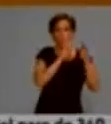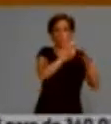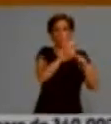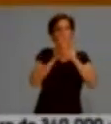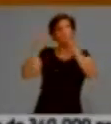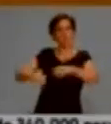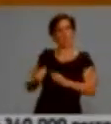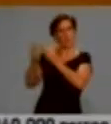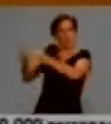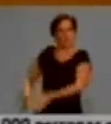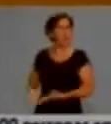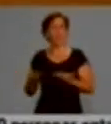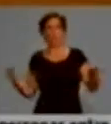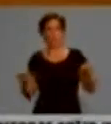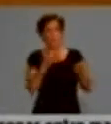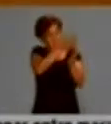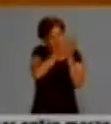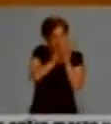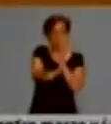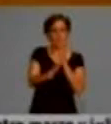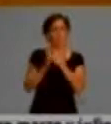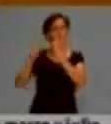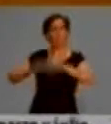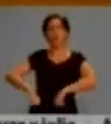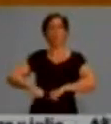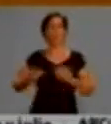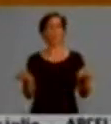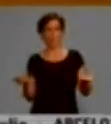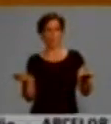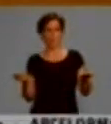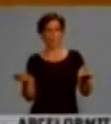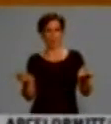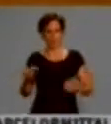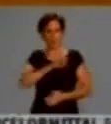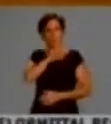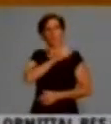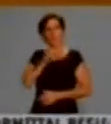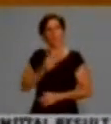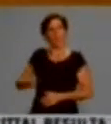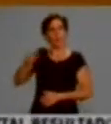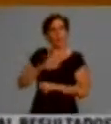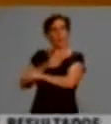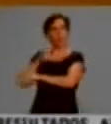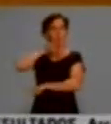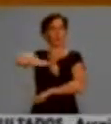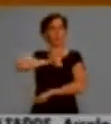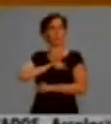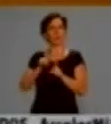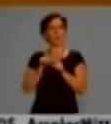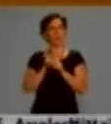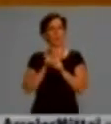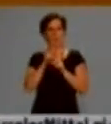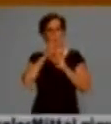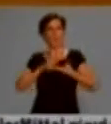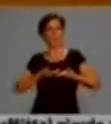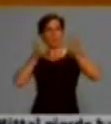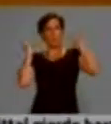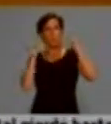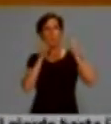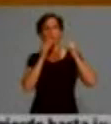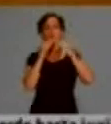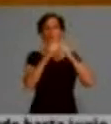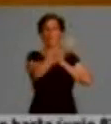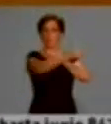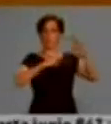el señor Bárcenas? Explique qué pacto tenían y por qué el señor Bárcenas se sintió liberado según los mensajes que le